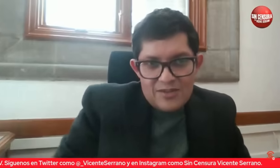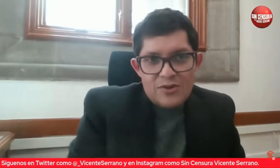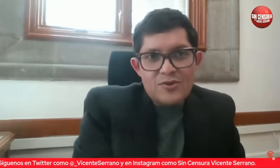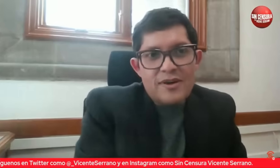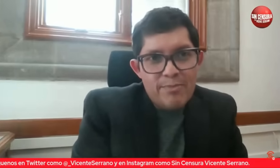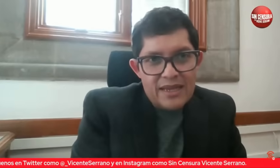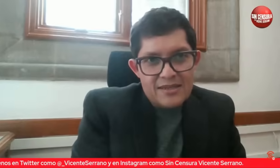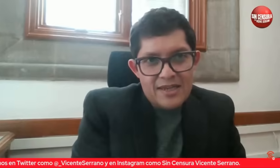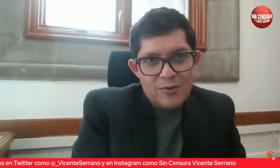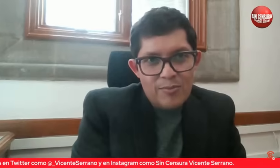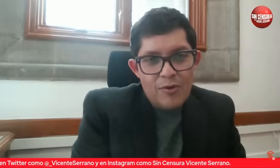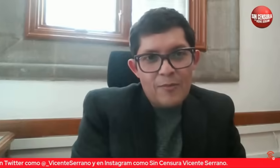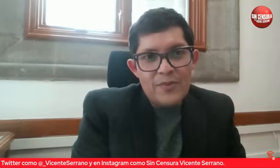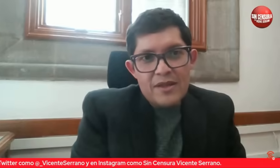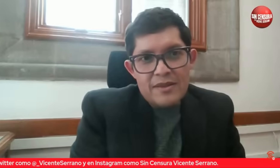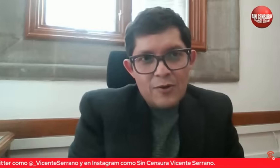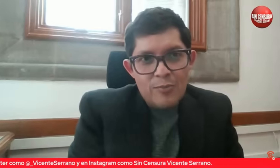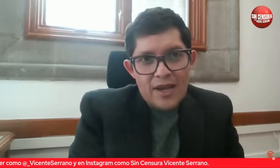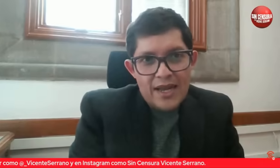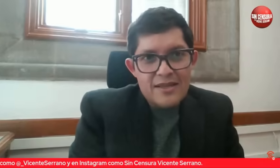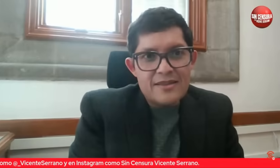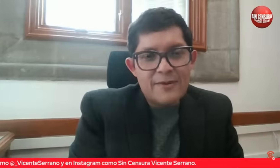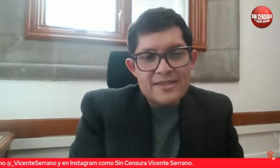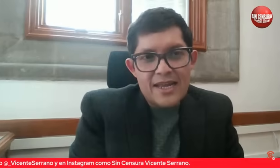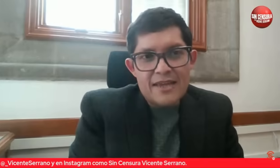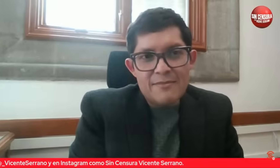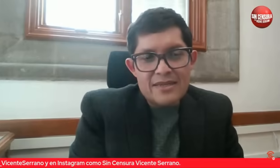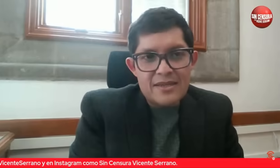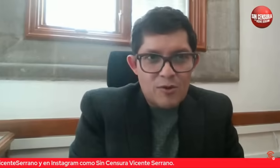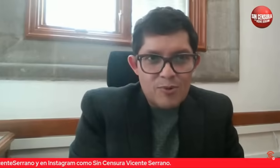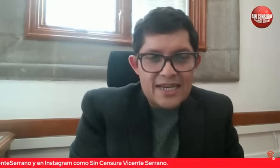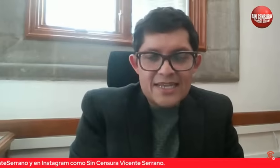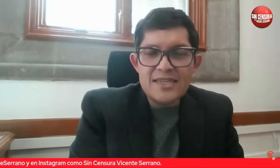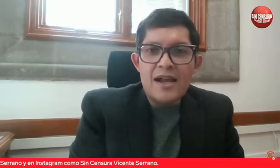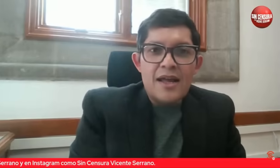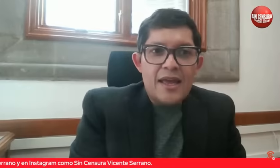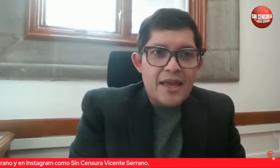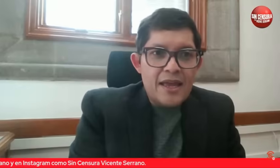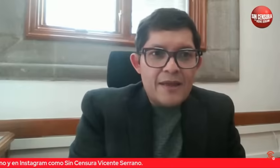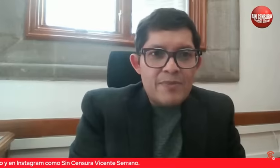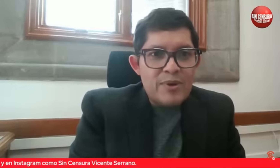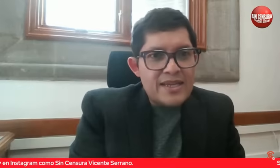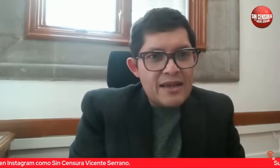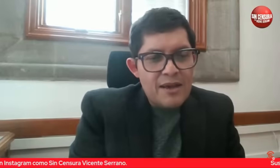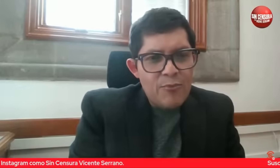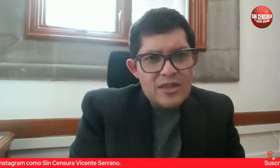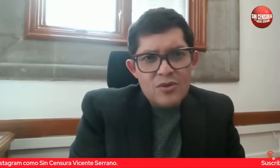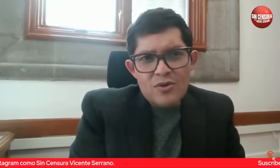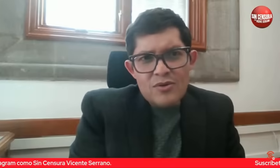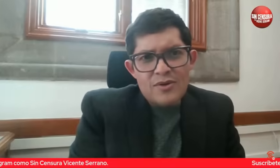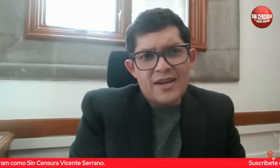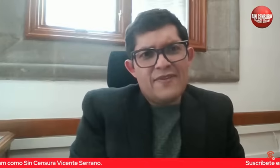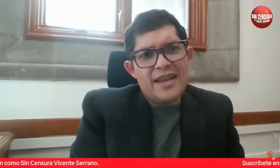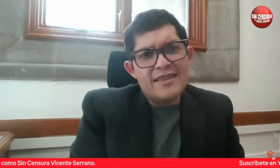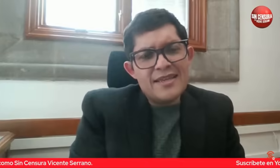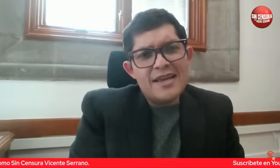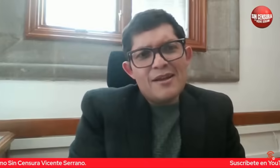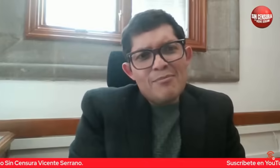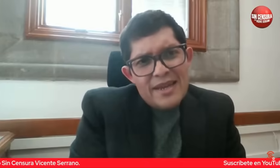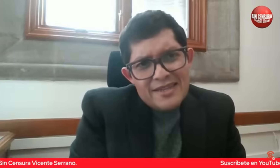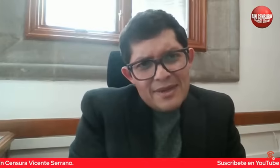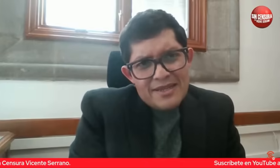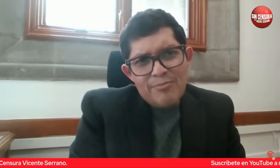pues relacionados con empresas de Grupo Electra, de TV Azteca y demás, de Grupo Salinas, pues que se han vuelto